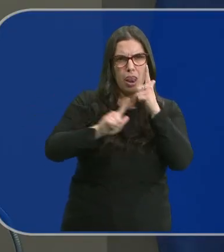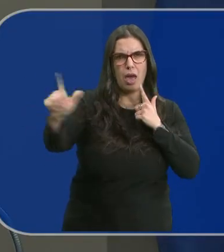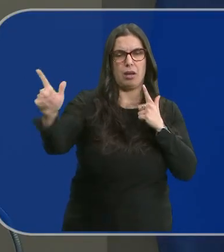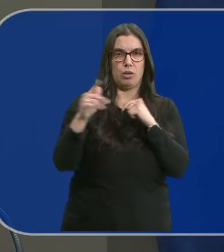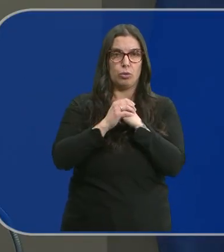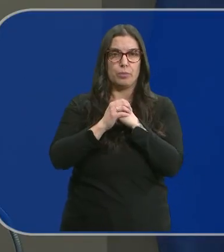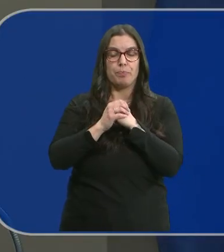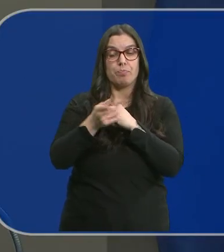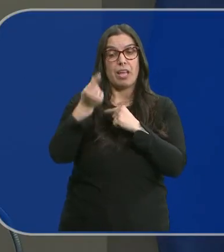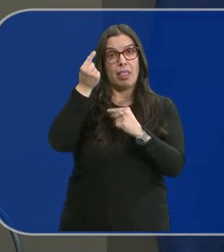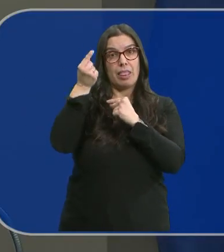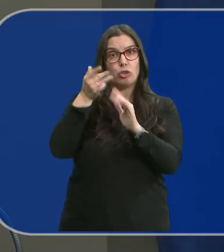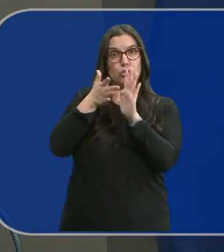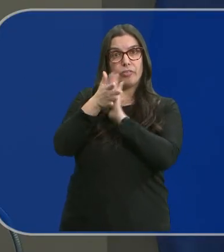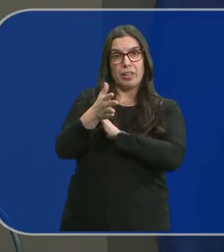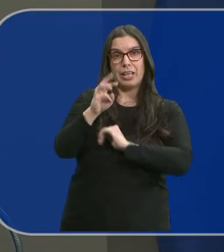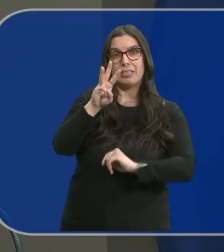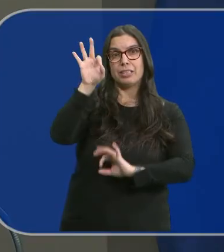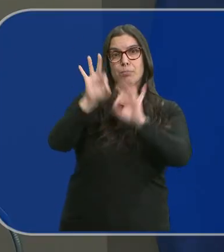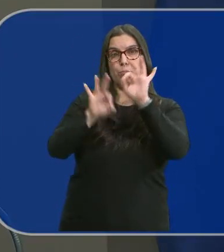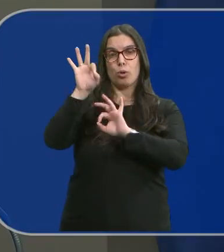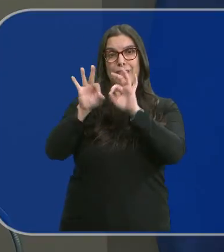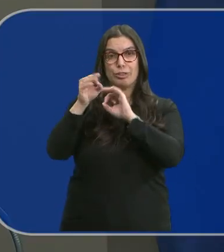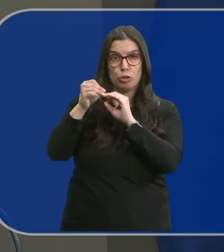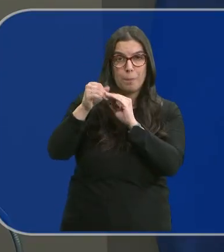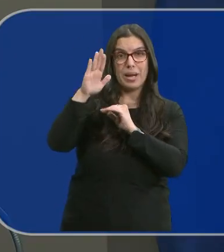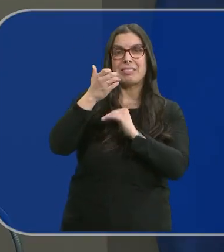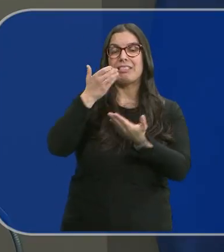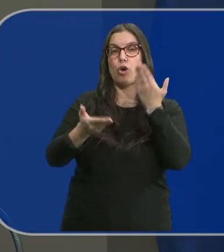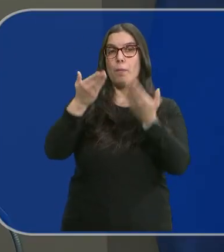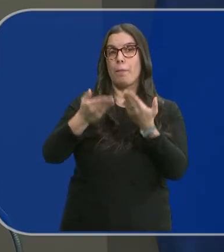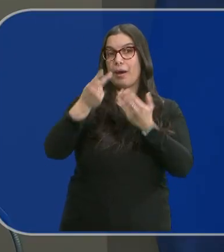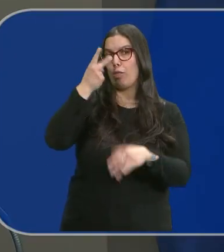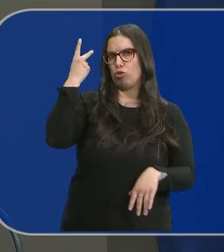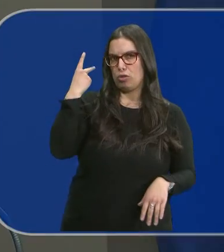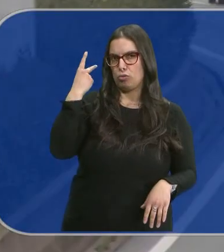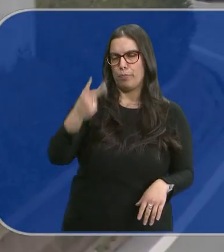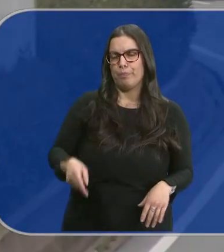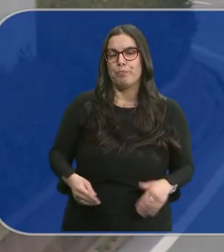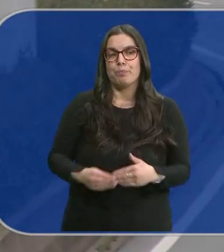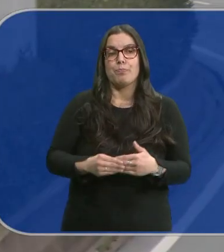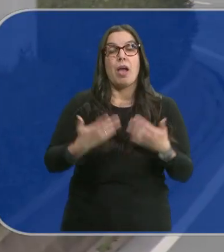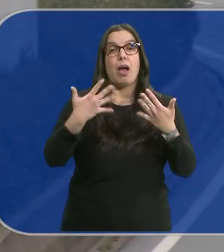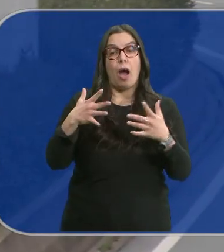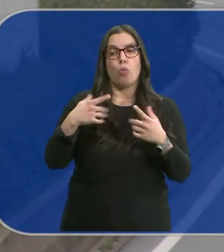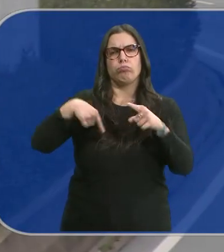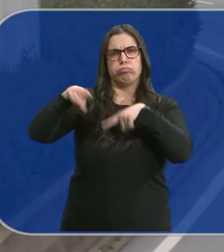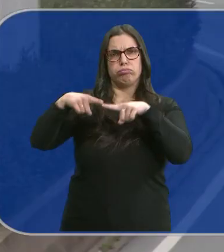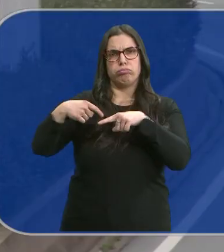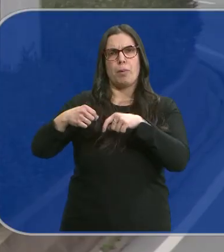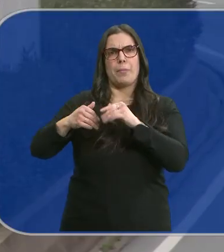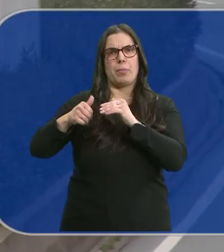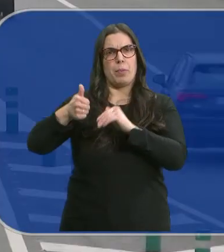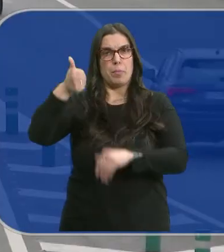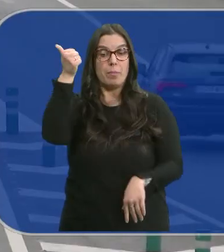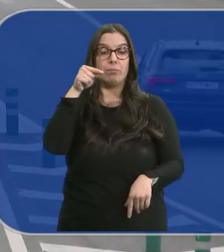recorrido, cifra esta que es un 3% superior al año 2024. Pese al aumento de los desplazamientos, la